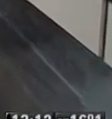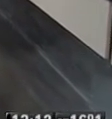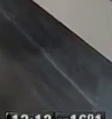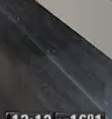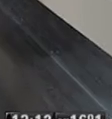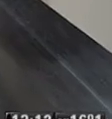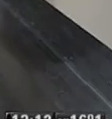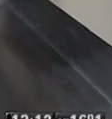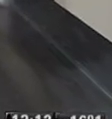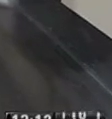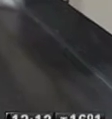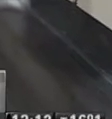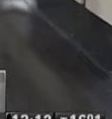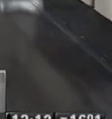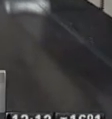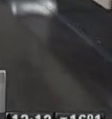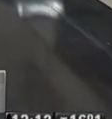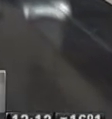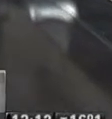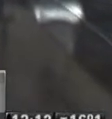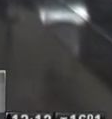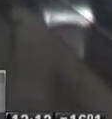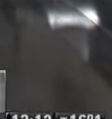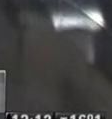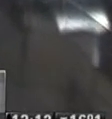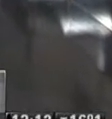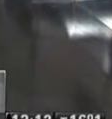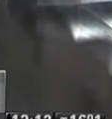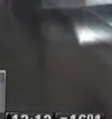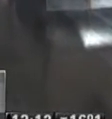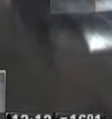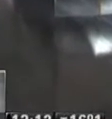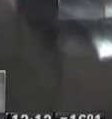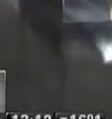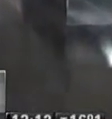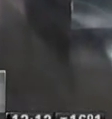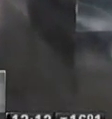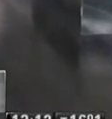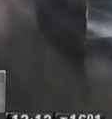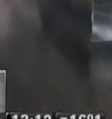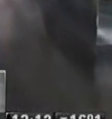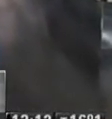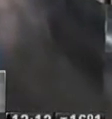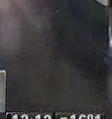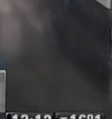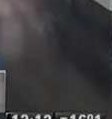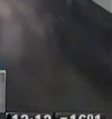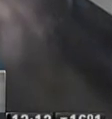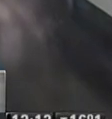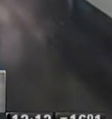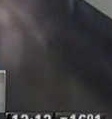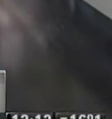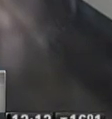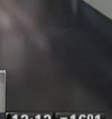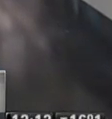En los últimos 10 años, Portugal sufrió un crecimiento bajo o negativo. Sin embargo, la Unión Europea